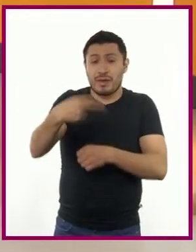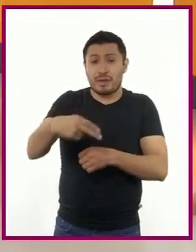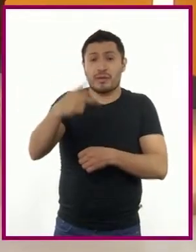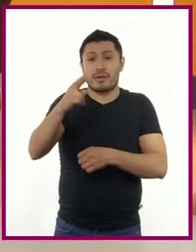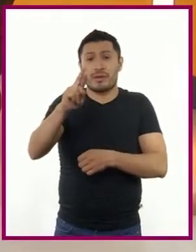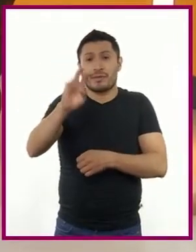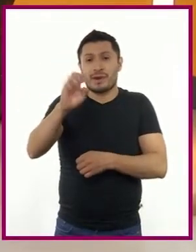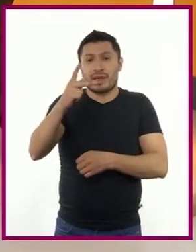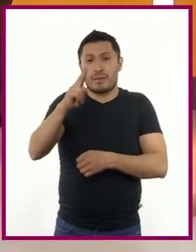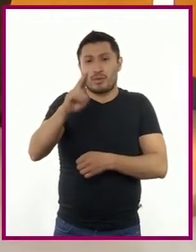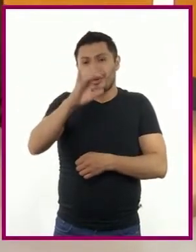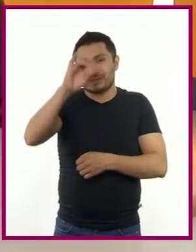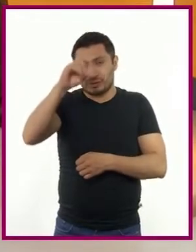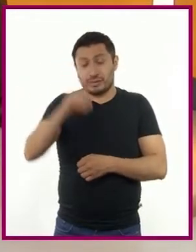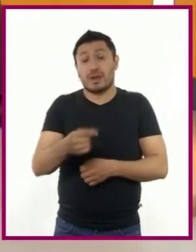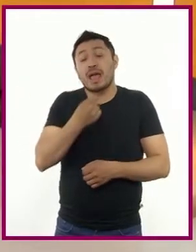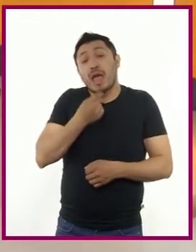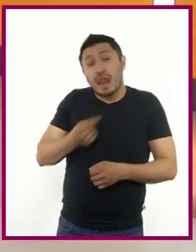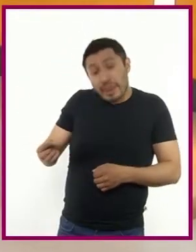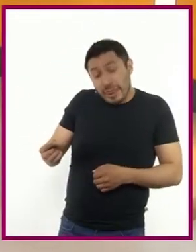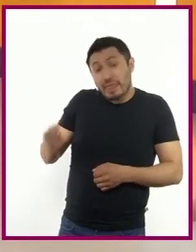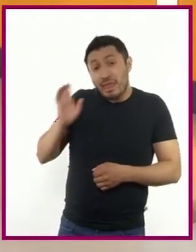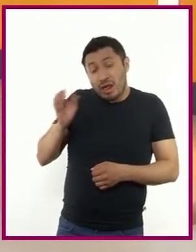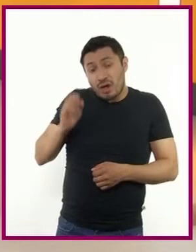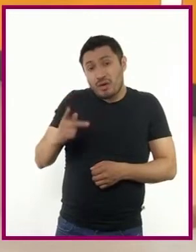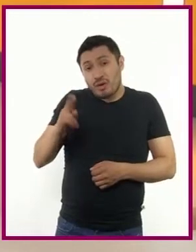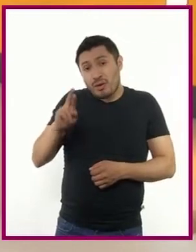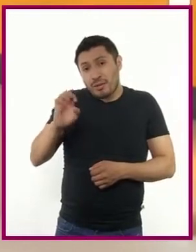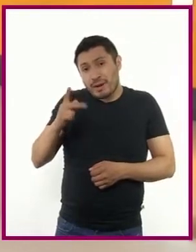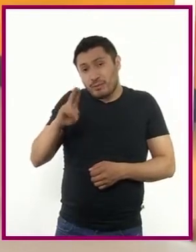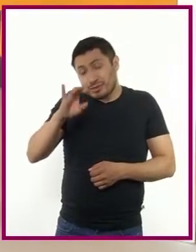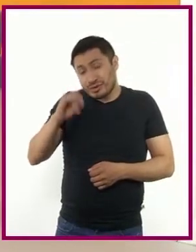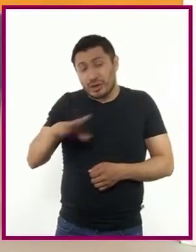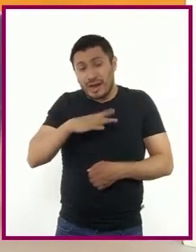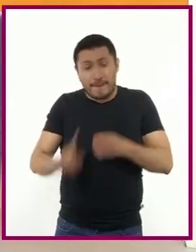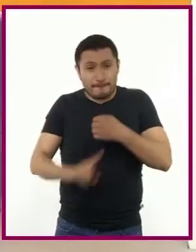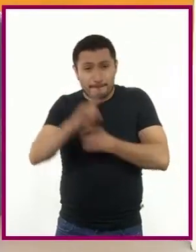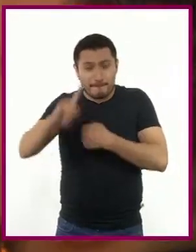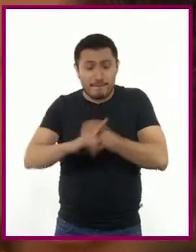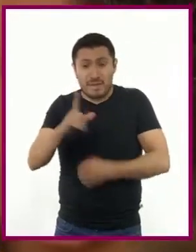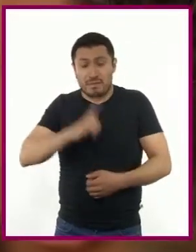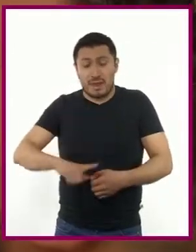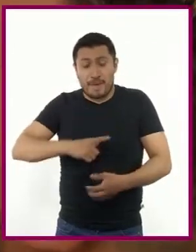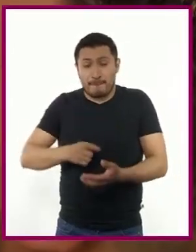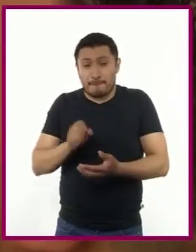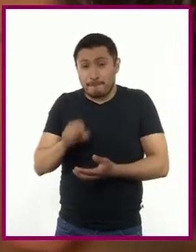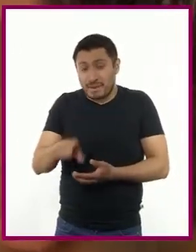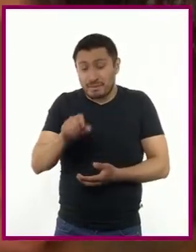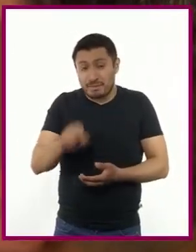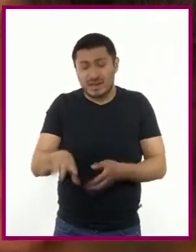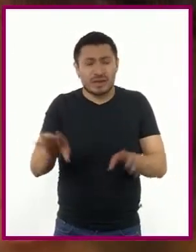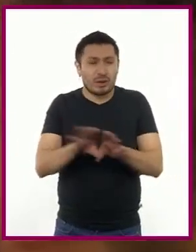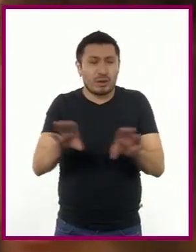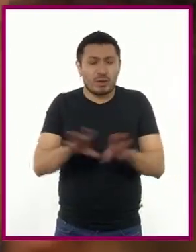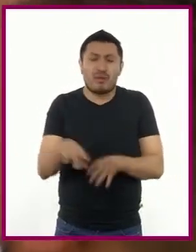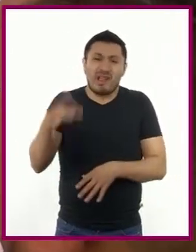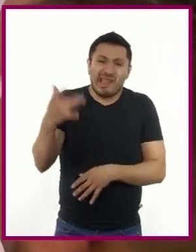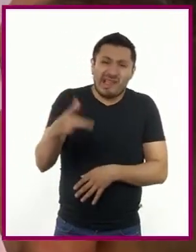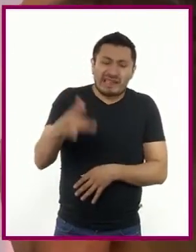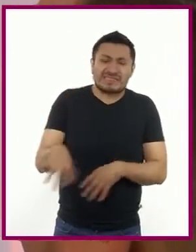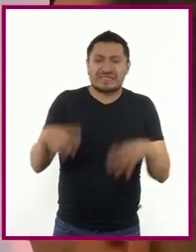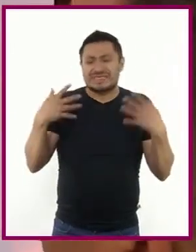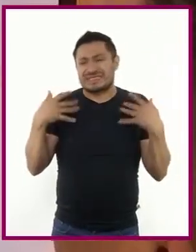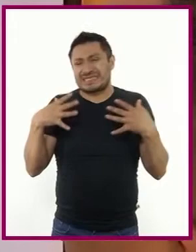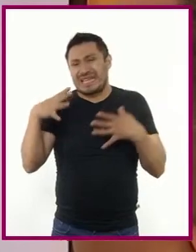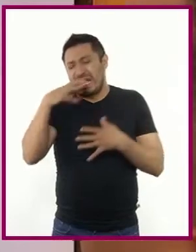prepucio. En los niños, cuando el prepucio causa problemas para expulsar la orina, como dolor, ardor